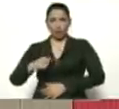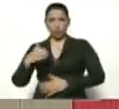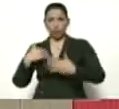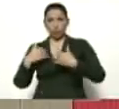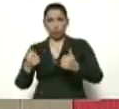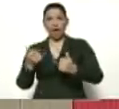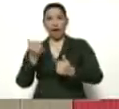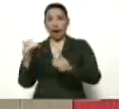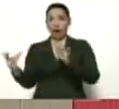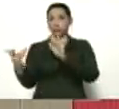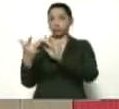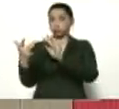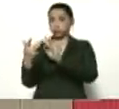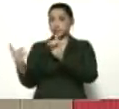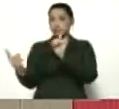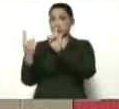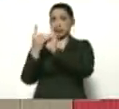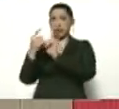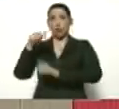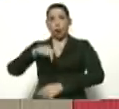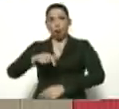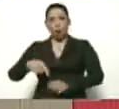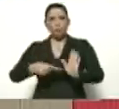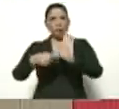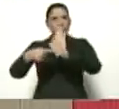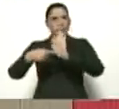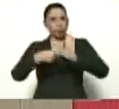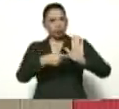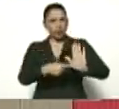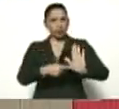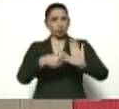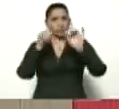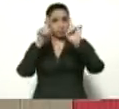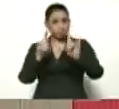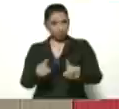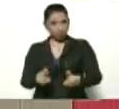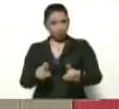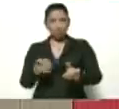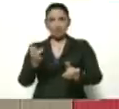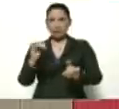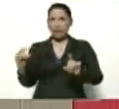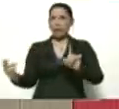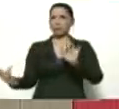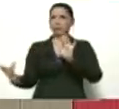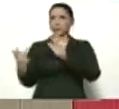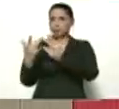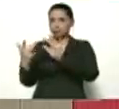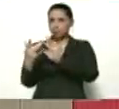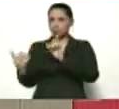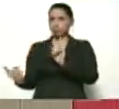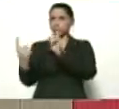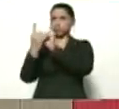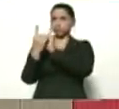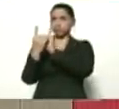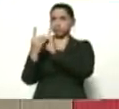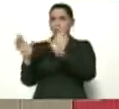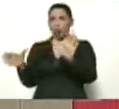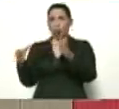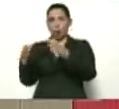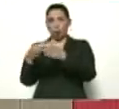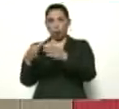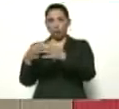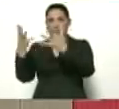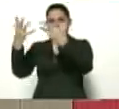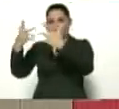y hoy vamos a seguir mostrando evidencias en ese sentido que mantiene nexos cercanos con la administración de donald trump